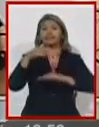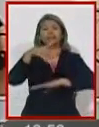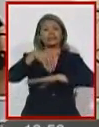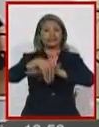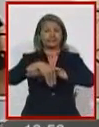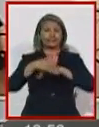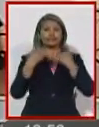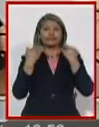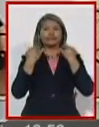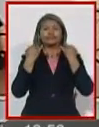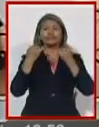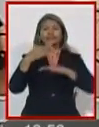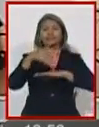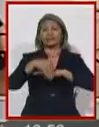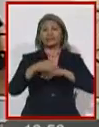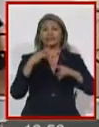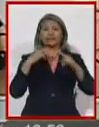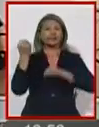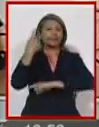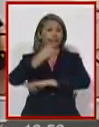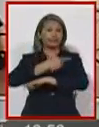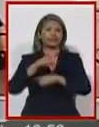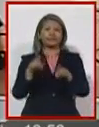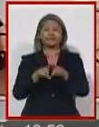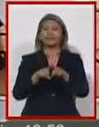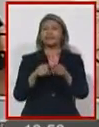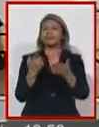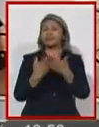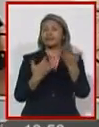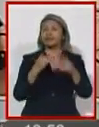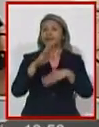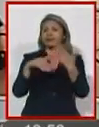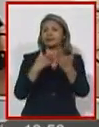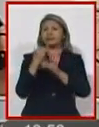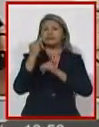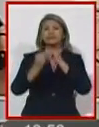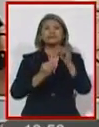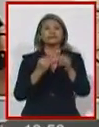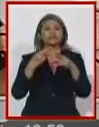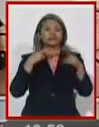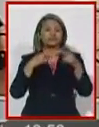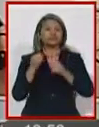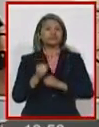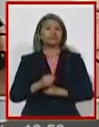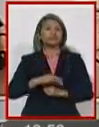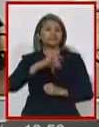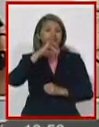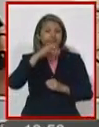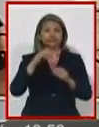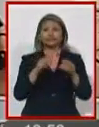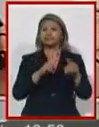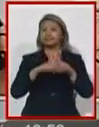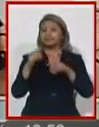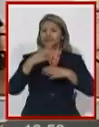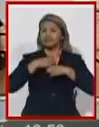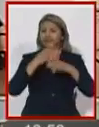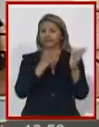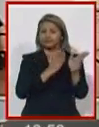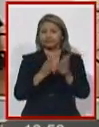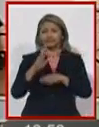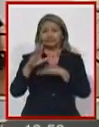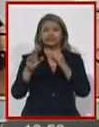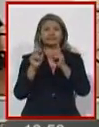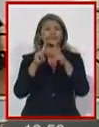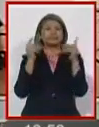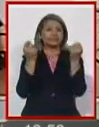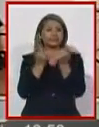a las 20 horas con 30 minutos en la edición central de Noticieros al Día, además de lo que pasa en el panorama internacional, las noticias del Papa, también las movilizaciones programadas